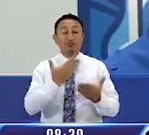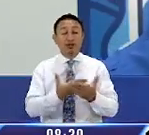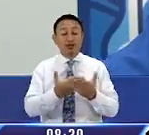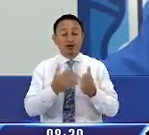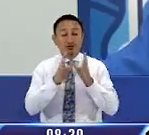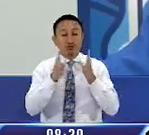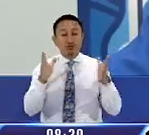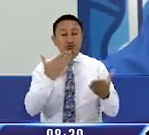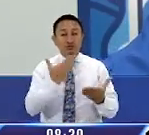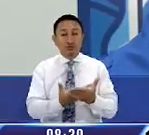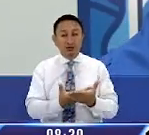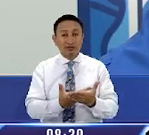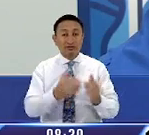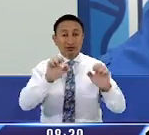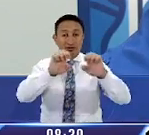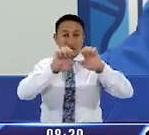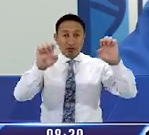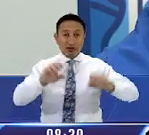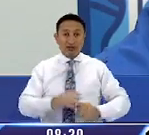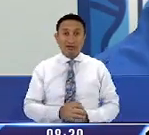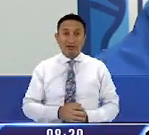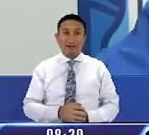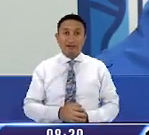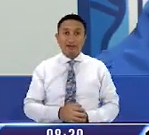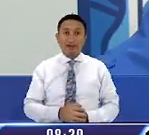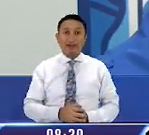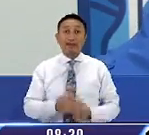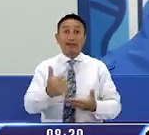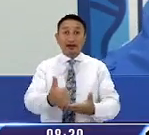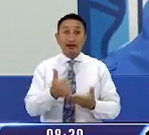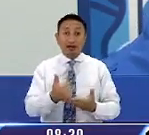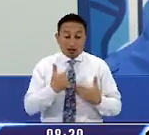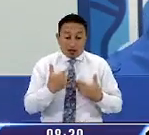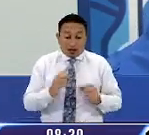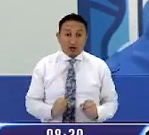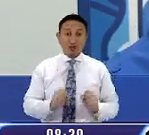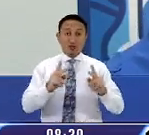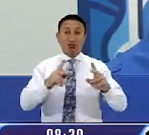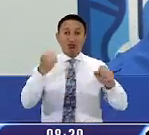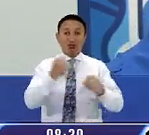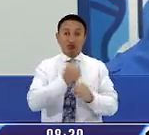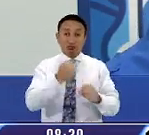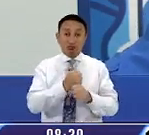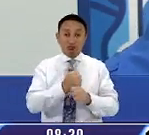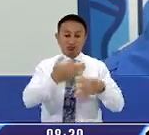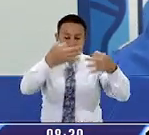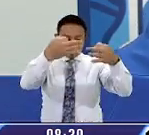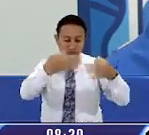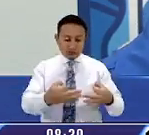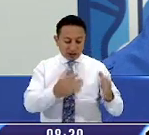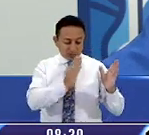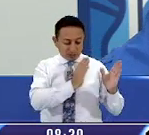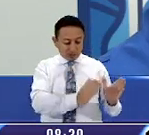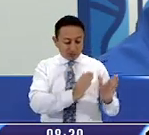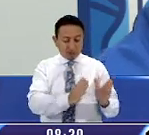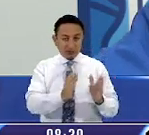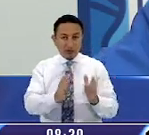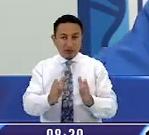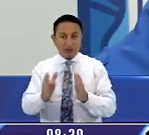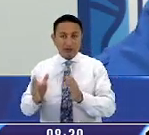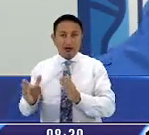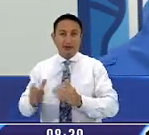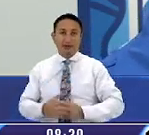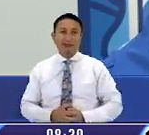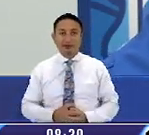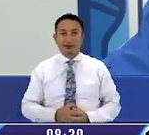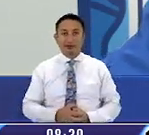verdad, a la empresa que nos ha dado la oportunidad de trabajar de forma organizada,